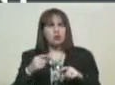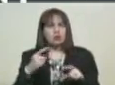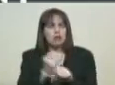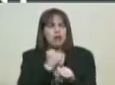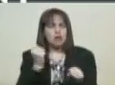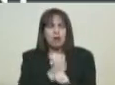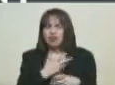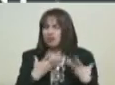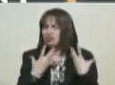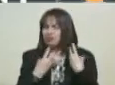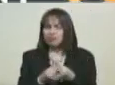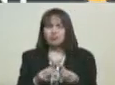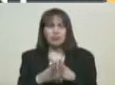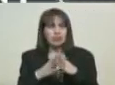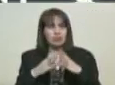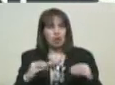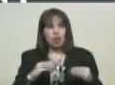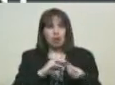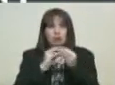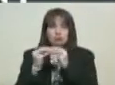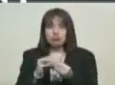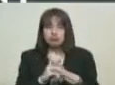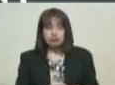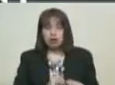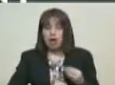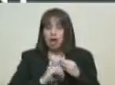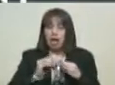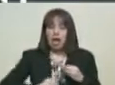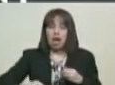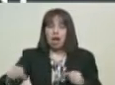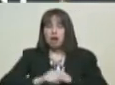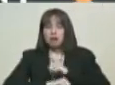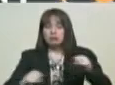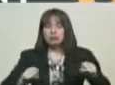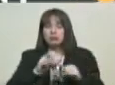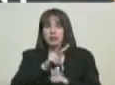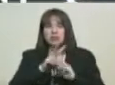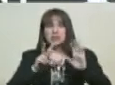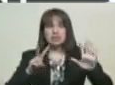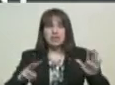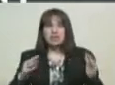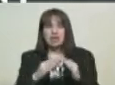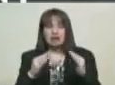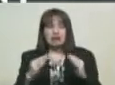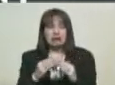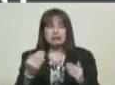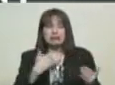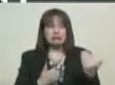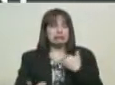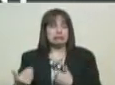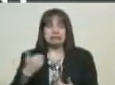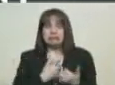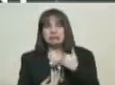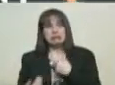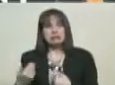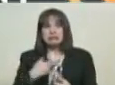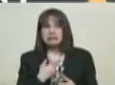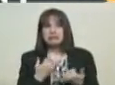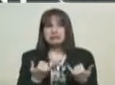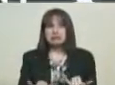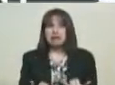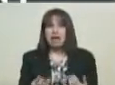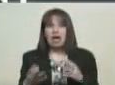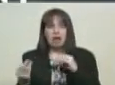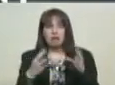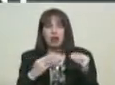para recuperar el servicio de agua. Son 27 casas afectadas. Hemos ya en conversaciones con el presidente